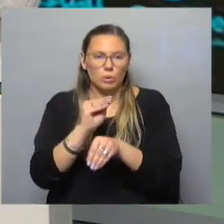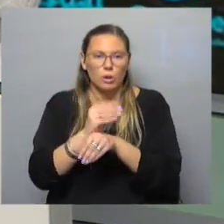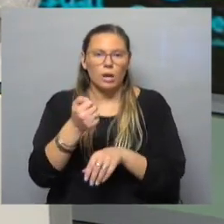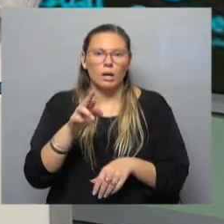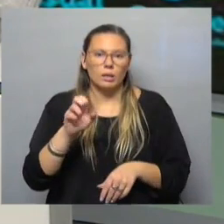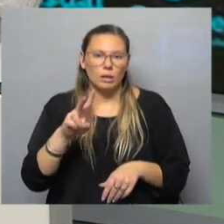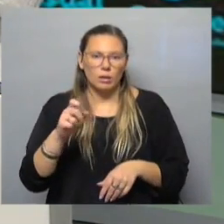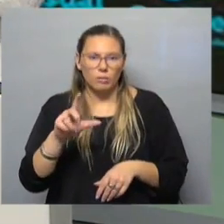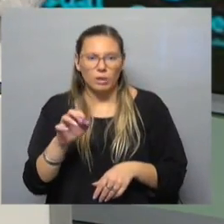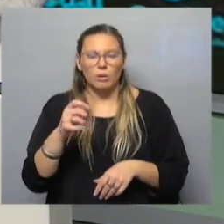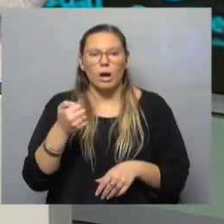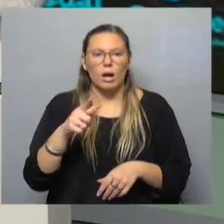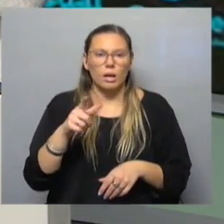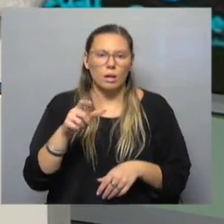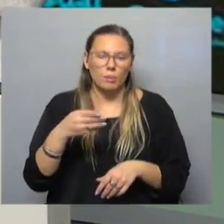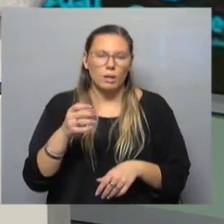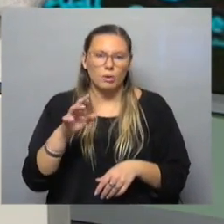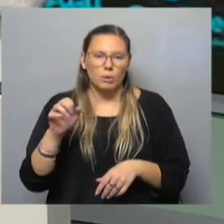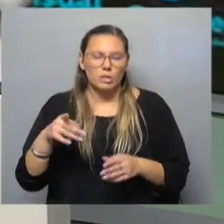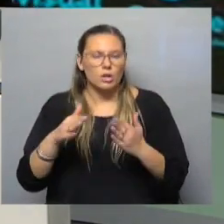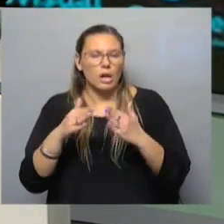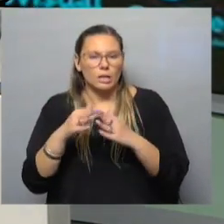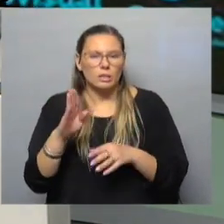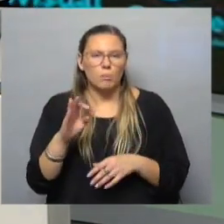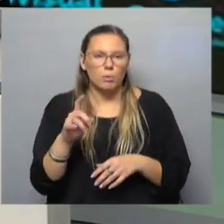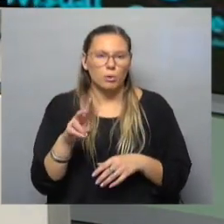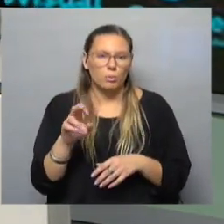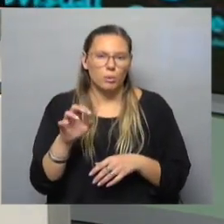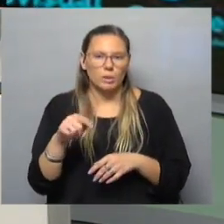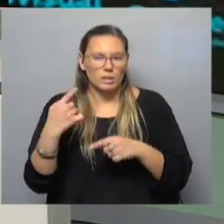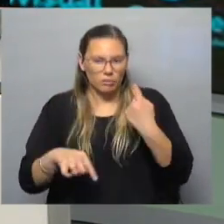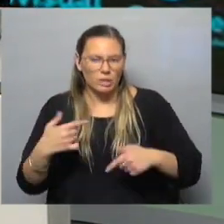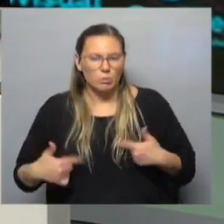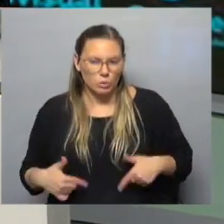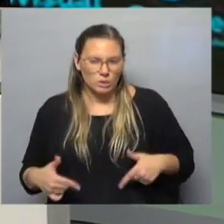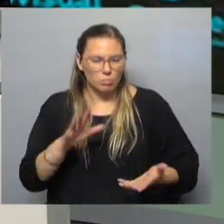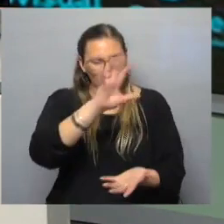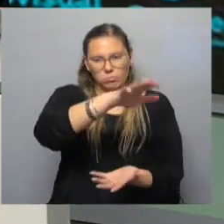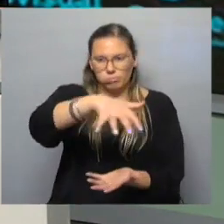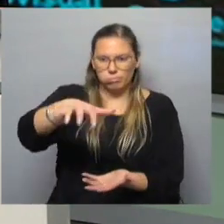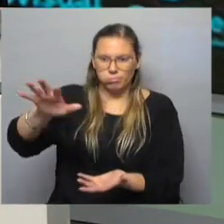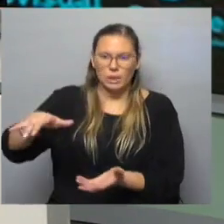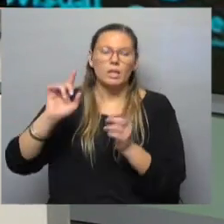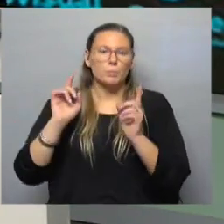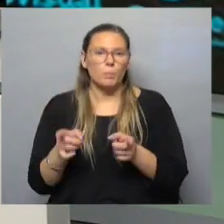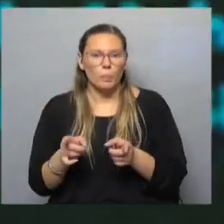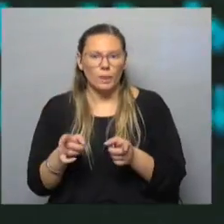Arévalo, la Sala Barroballo, la Casa de la Pólvora, varias salas municipales. Y bueno, va a estar